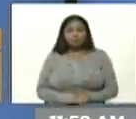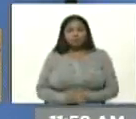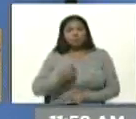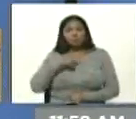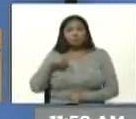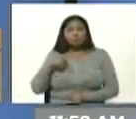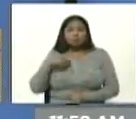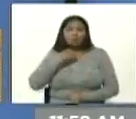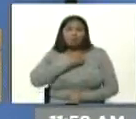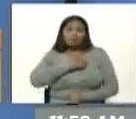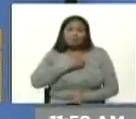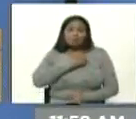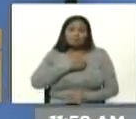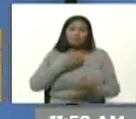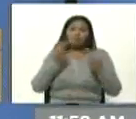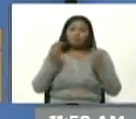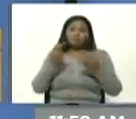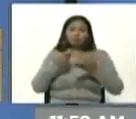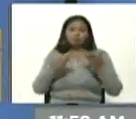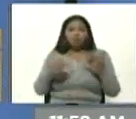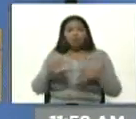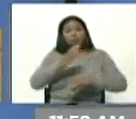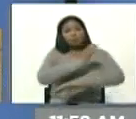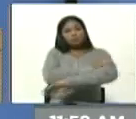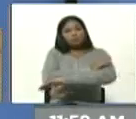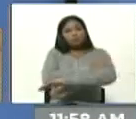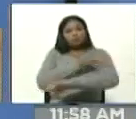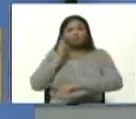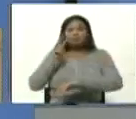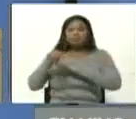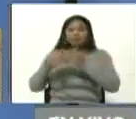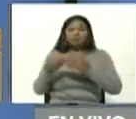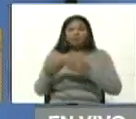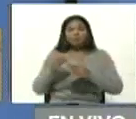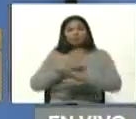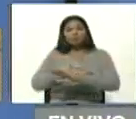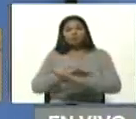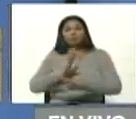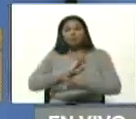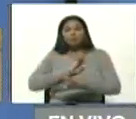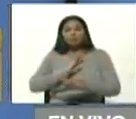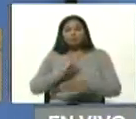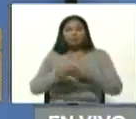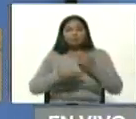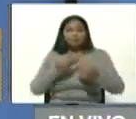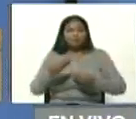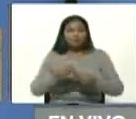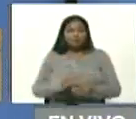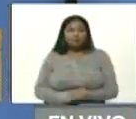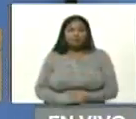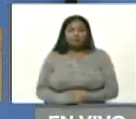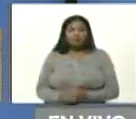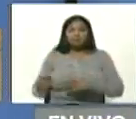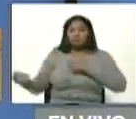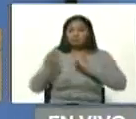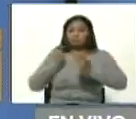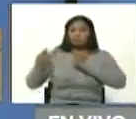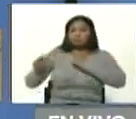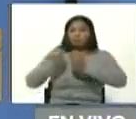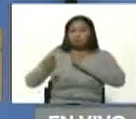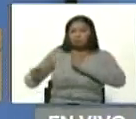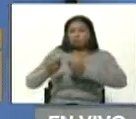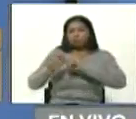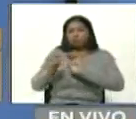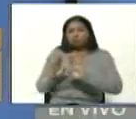Lamentamos que algunos sectores de la oposición caigan en esas cosas entre ellos, de pelearse de esa manera. Entonces,